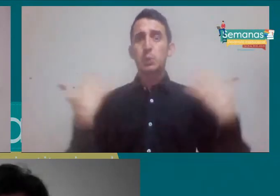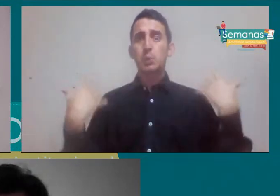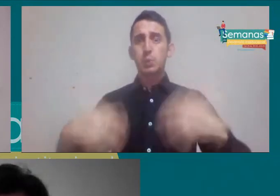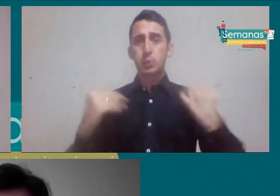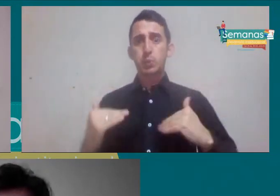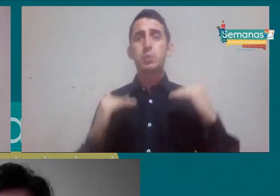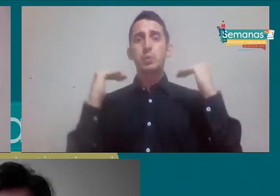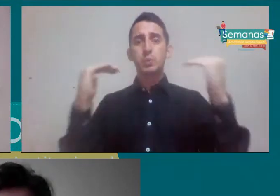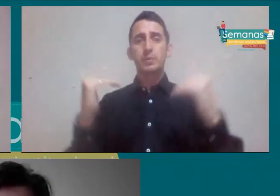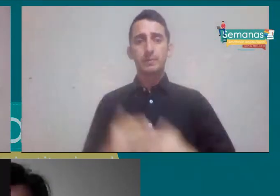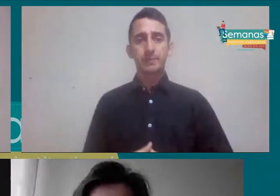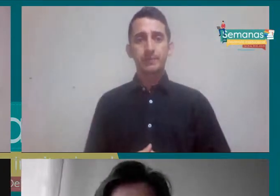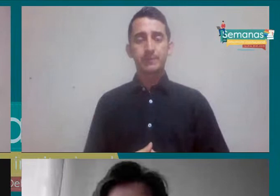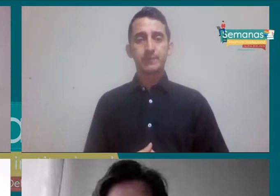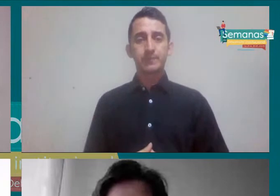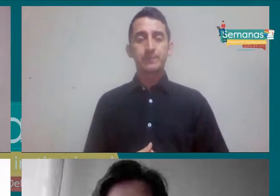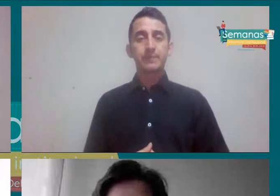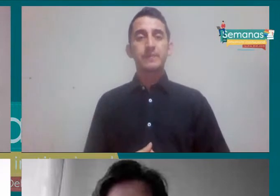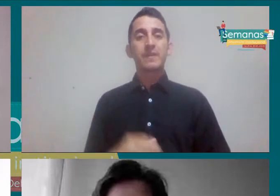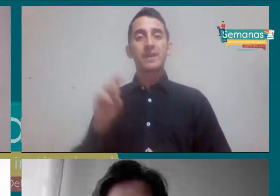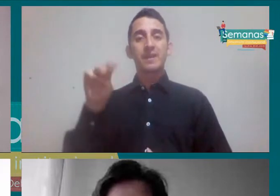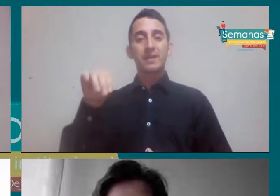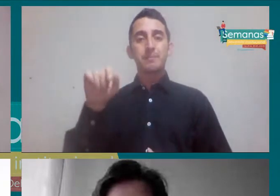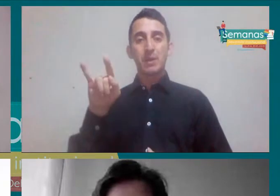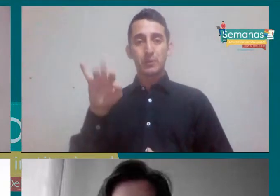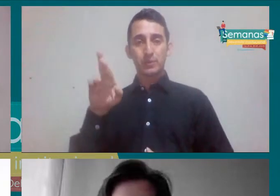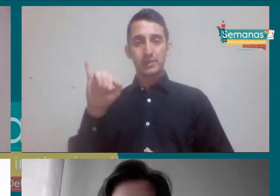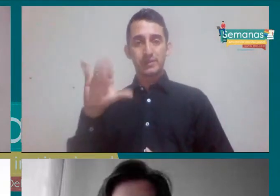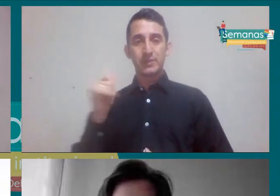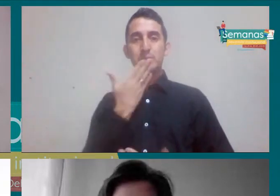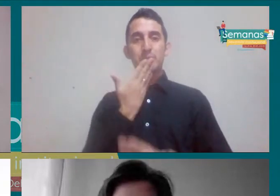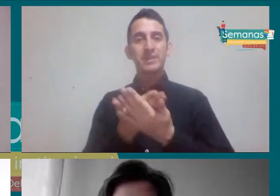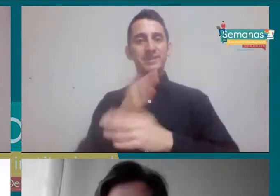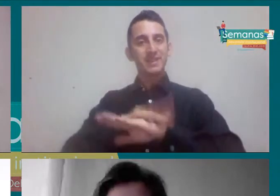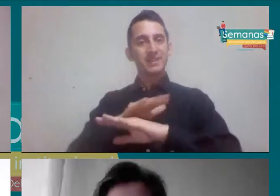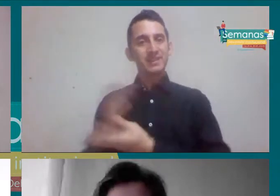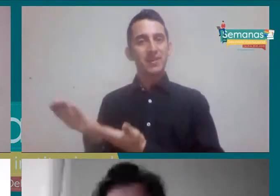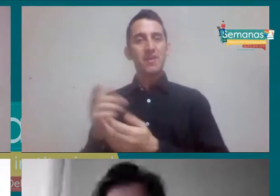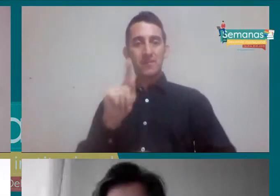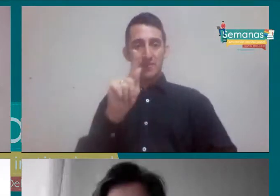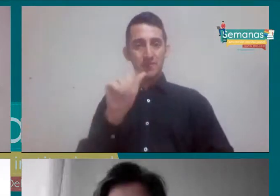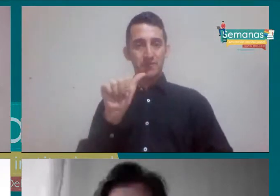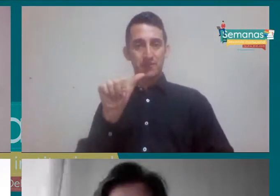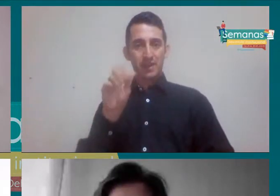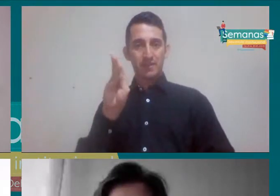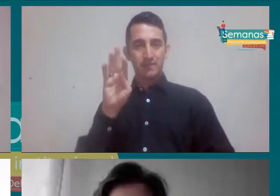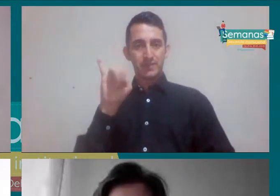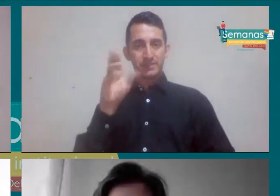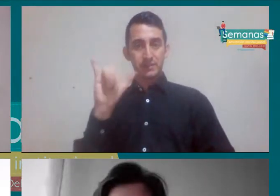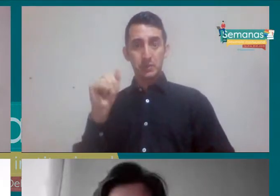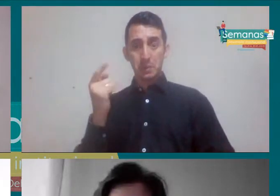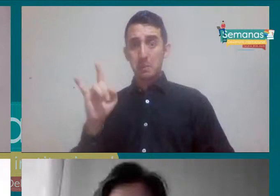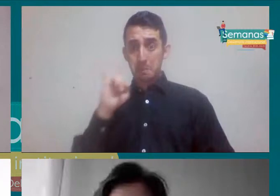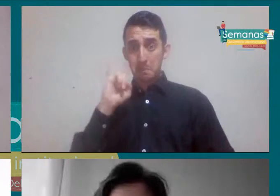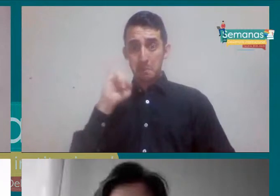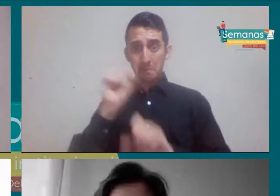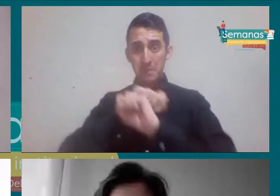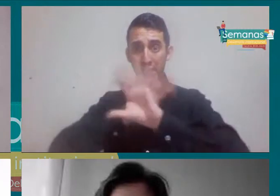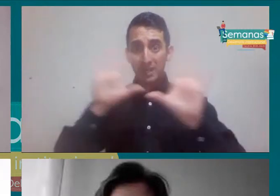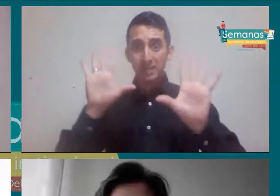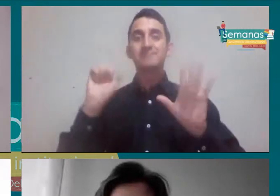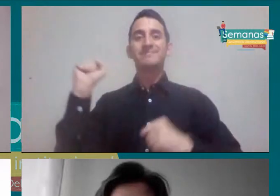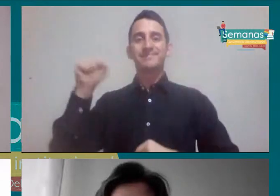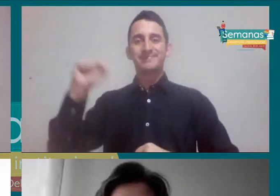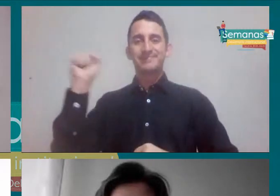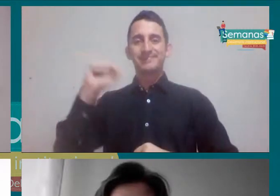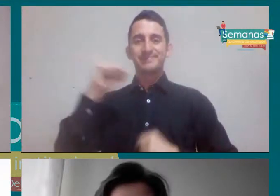un placer. Buenas tardes a todos, ¿me escuchan bien? Perfecto, perfecto, perfecto. Vale, muchas gracias a